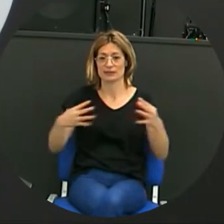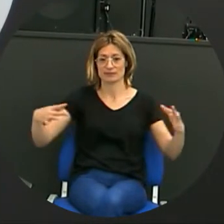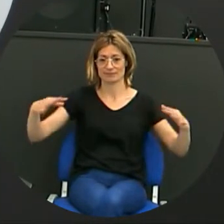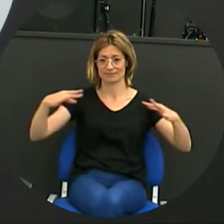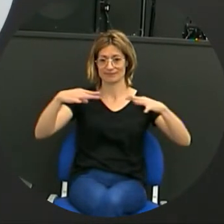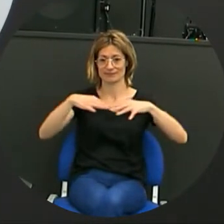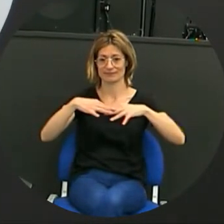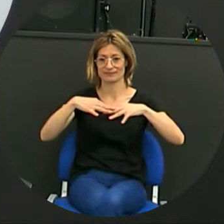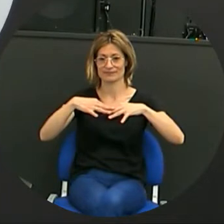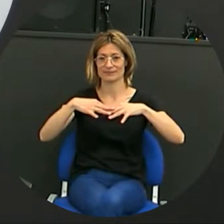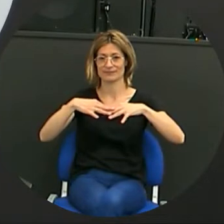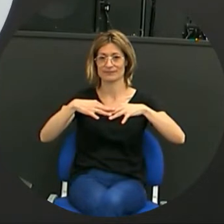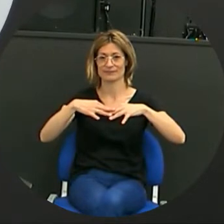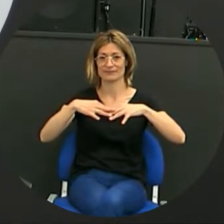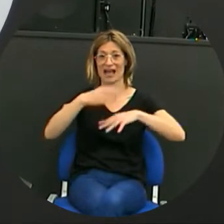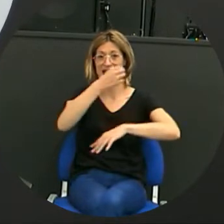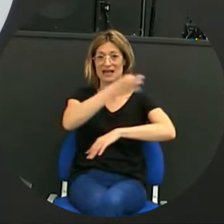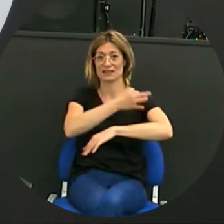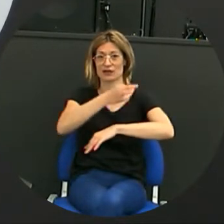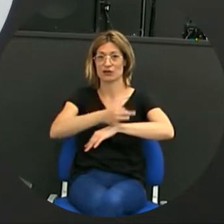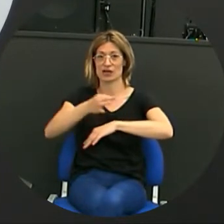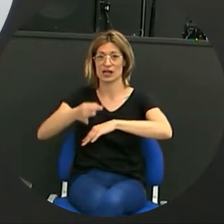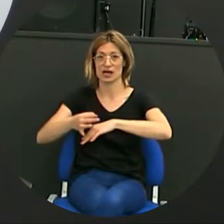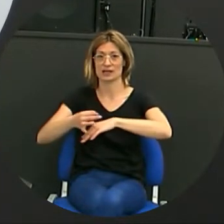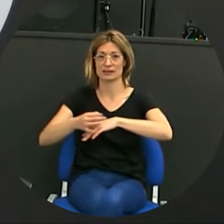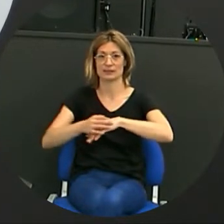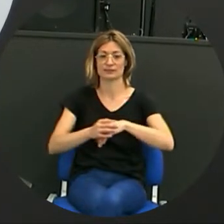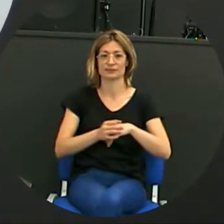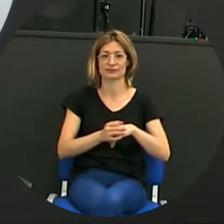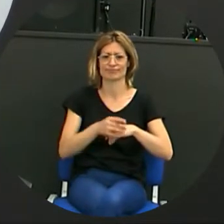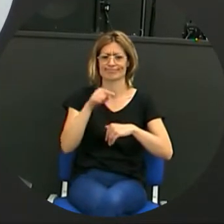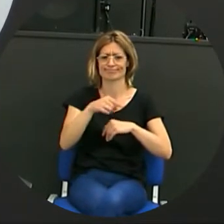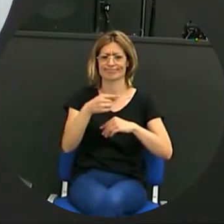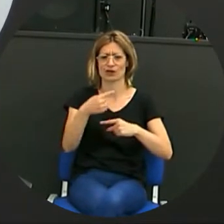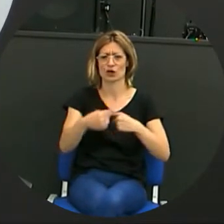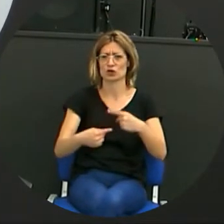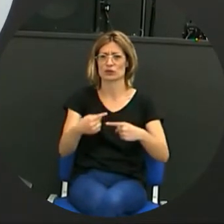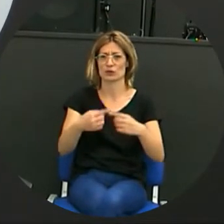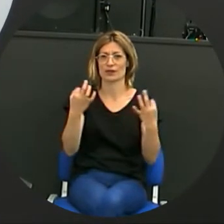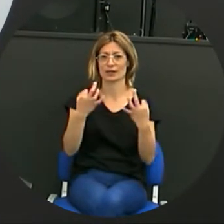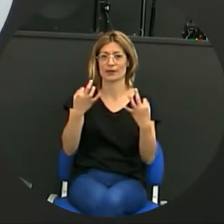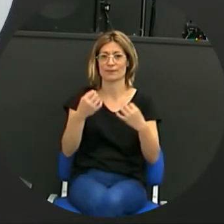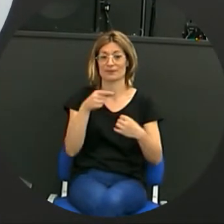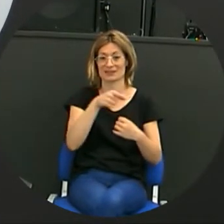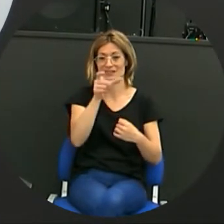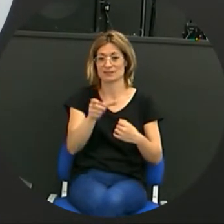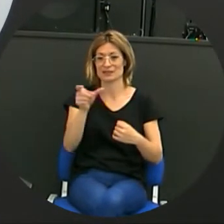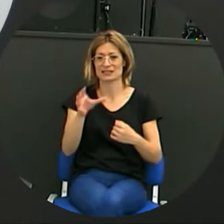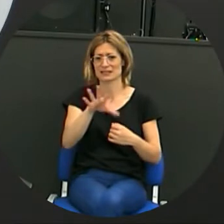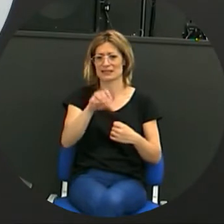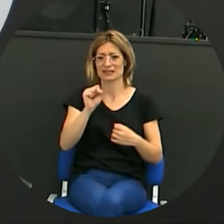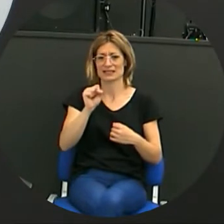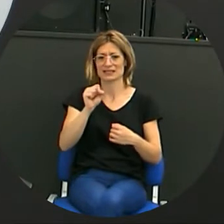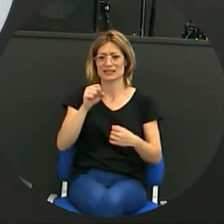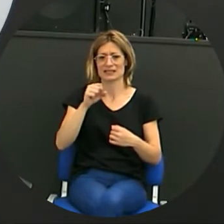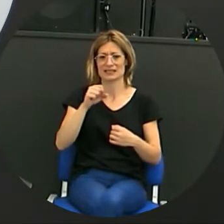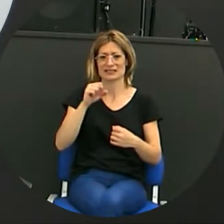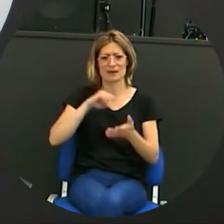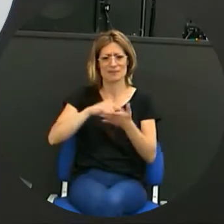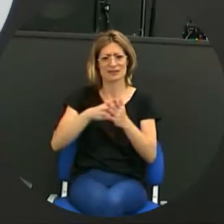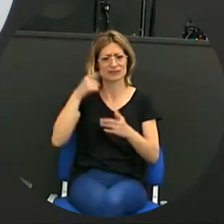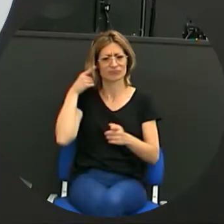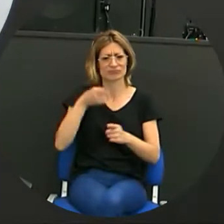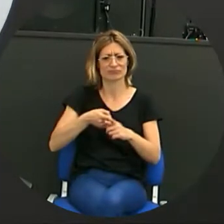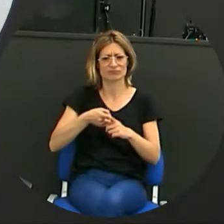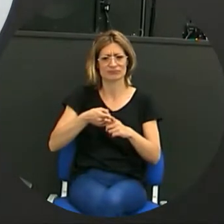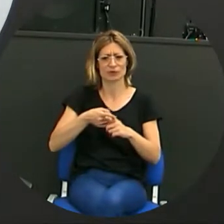11, 20, 21, ¿qué es lo que aconteció? Que ellos entendieron ese mandato, ese llamado y esa comisión para hacer